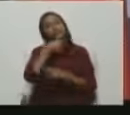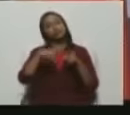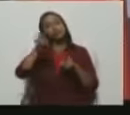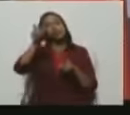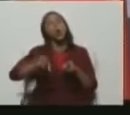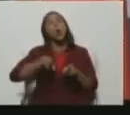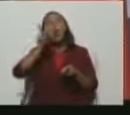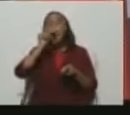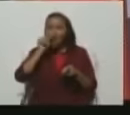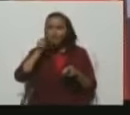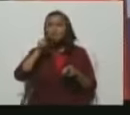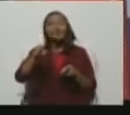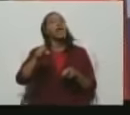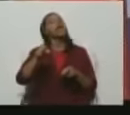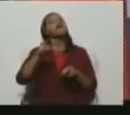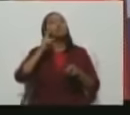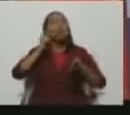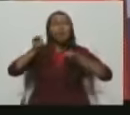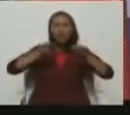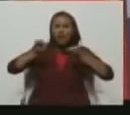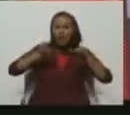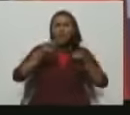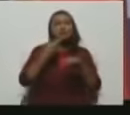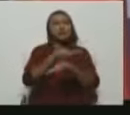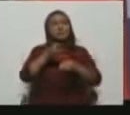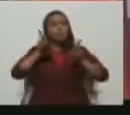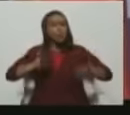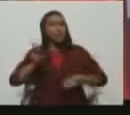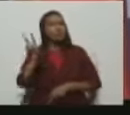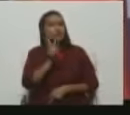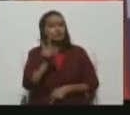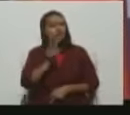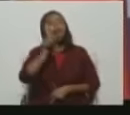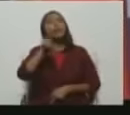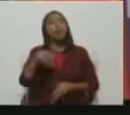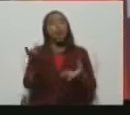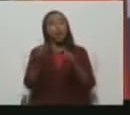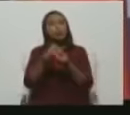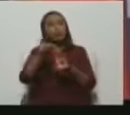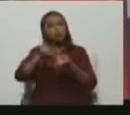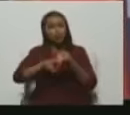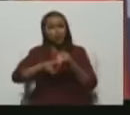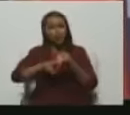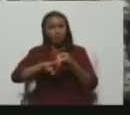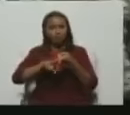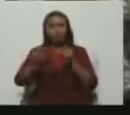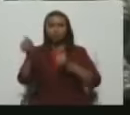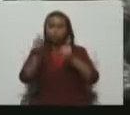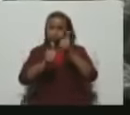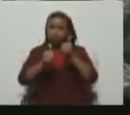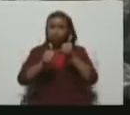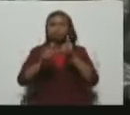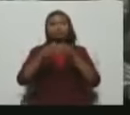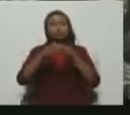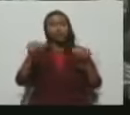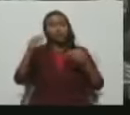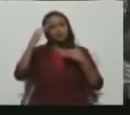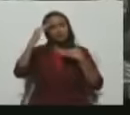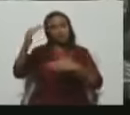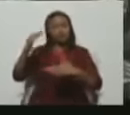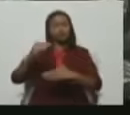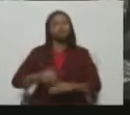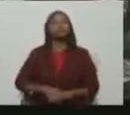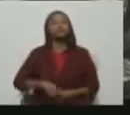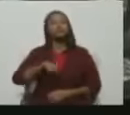Josnel Peraza, y a su esposa Yarisa Arias, al General en Jefe Vladimir Padrino